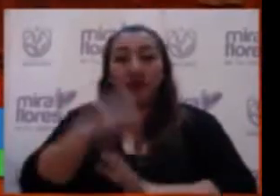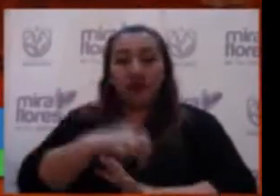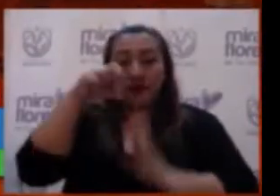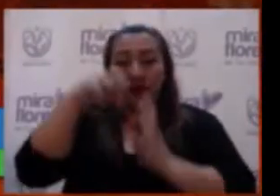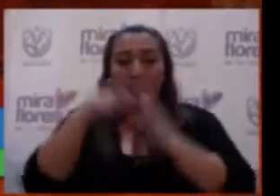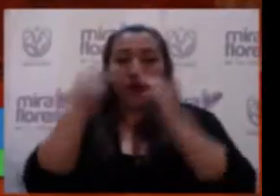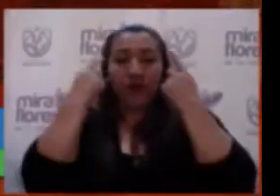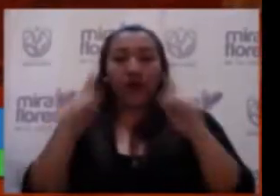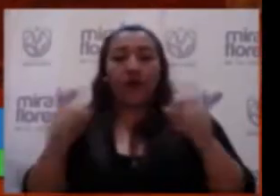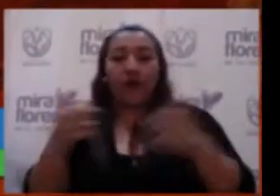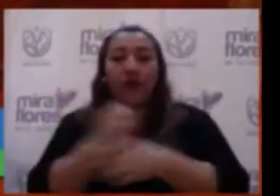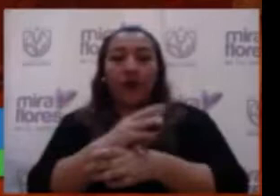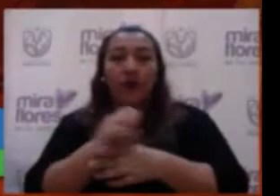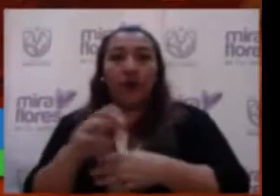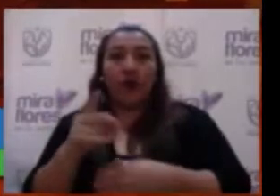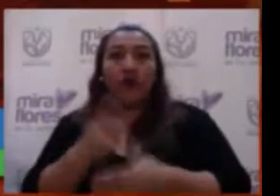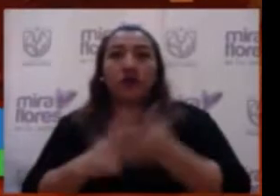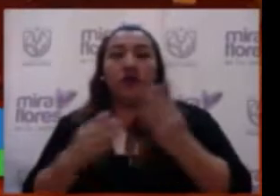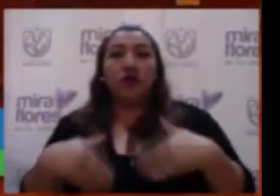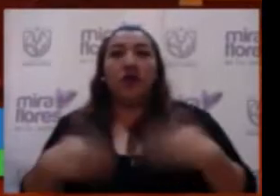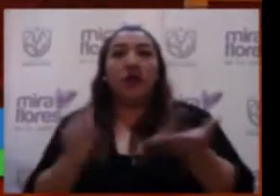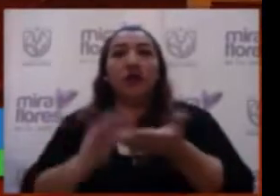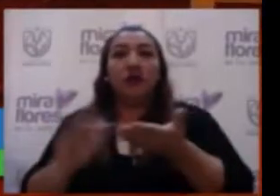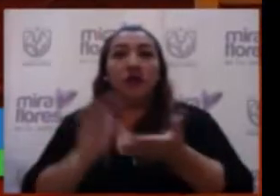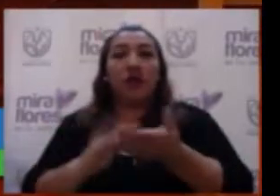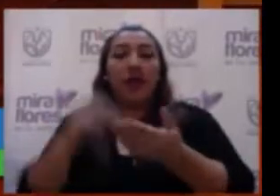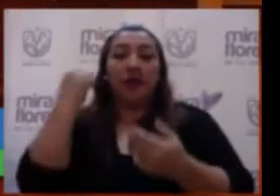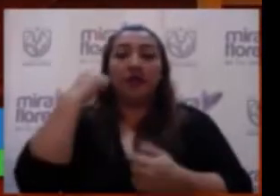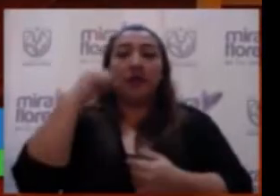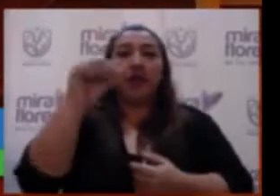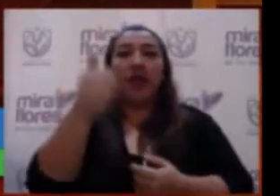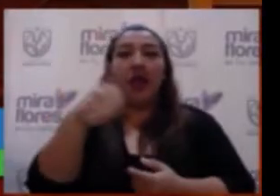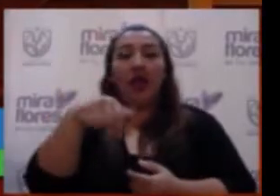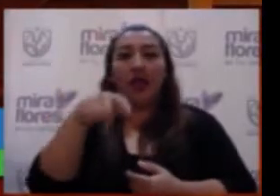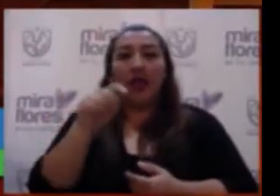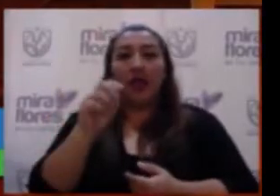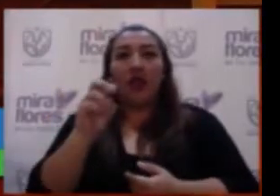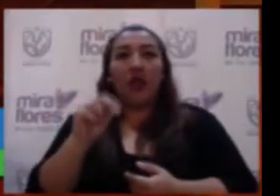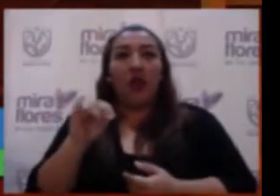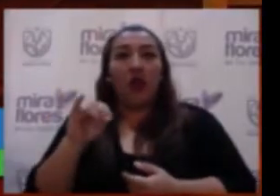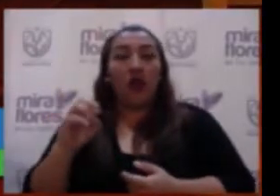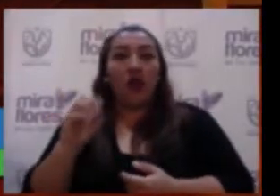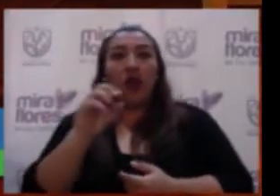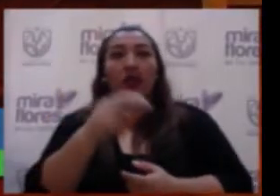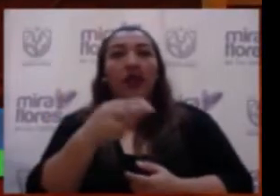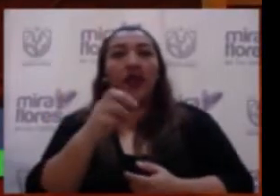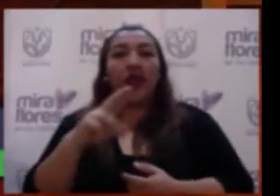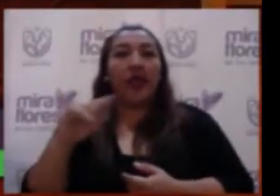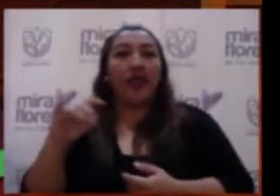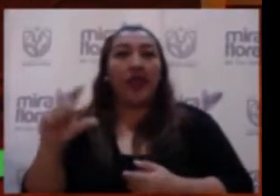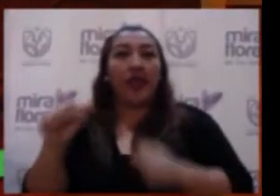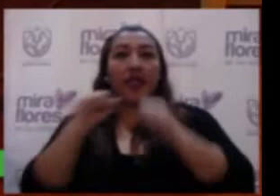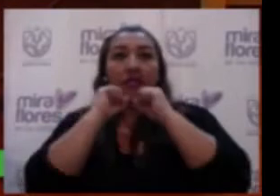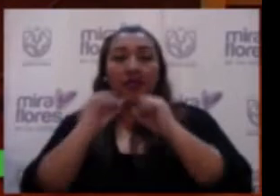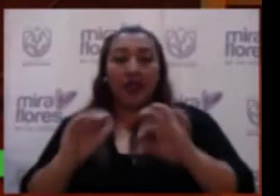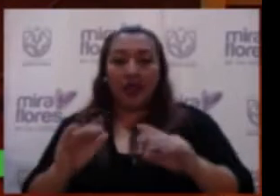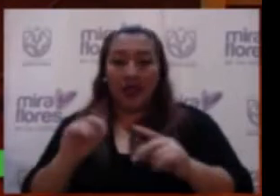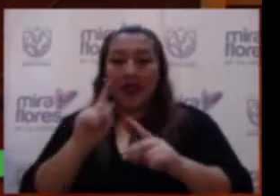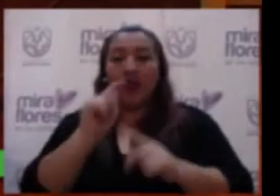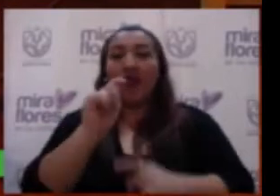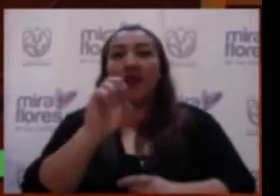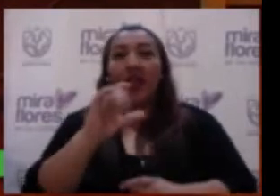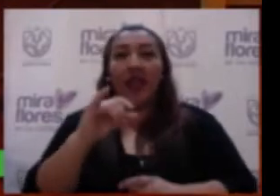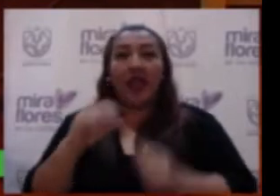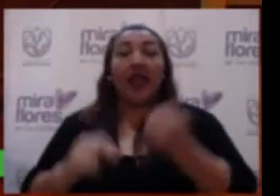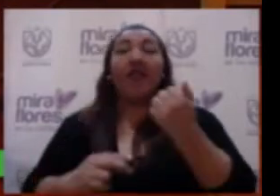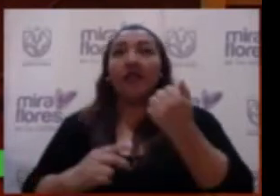Proyecto de acuerdo de consejo que autoriza el viaje del señor Antonio Ricardo Herrera Cabanillas, secretario técnico del Consejo Distrital